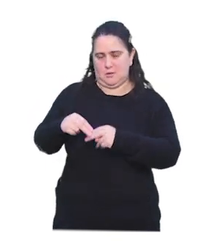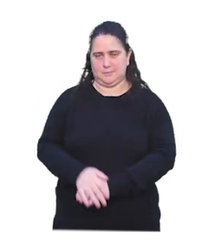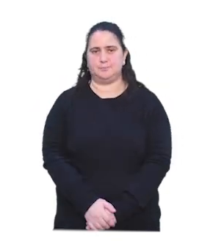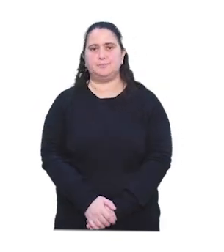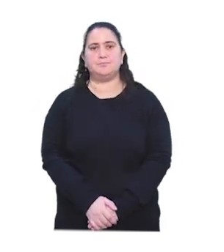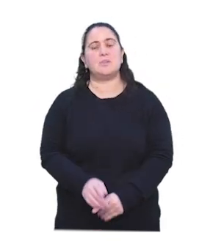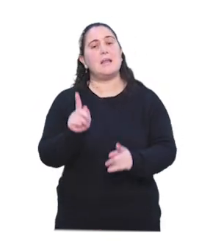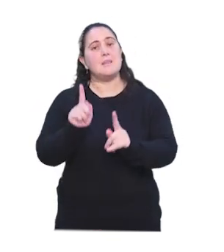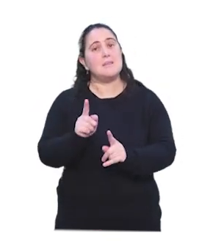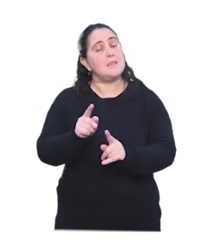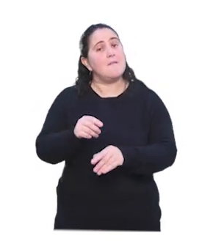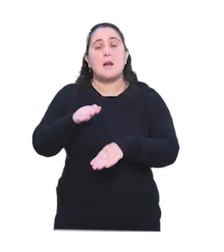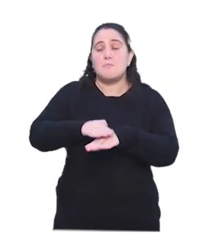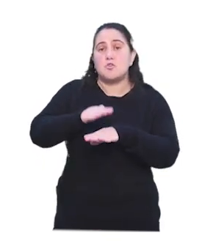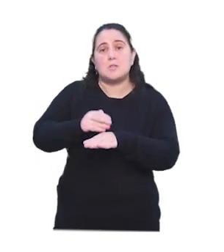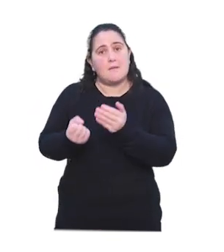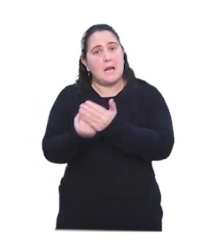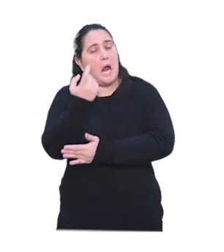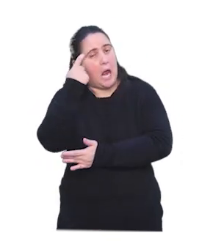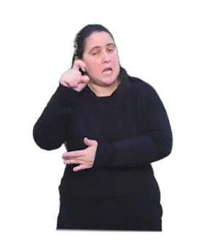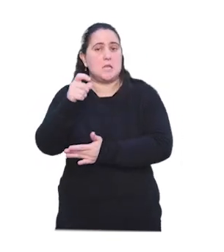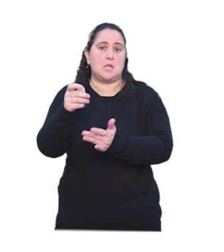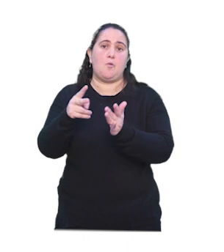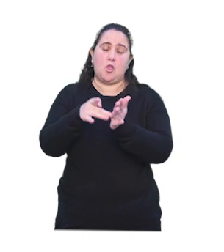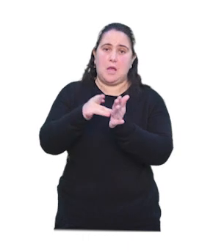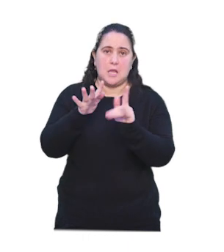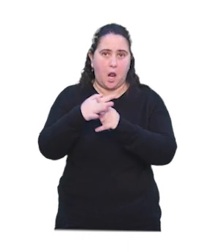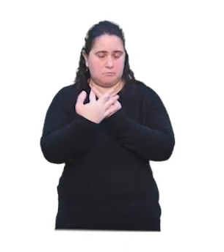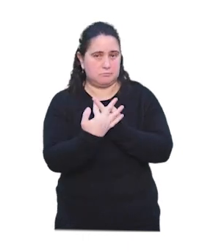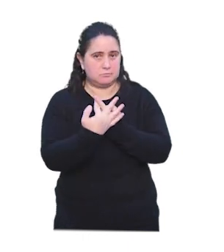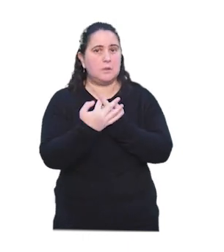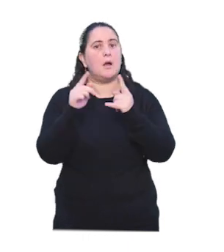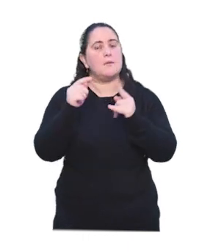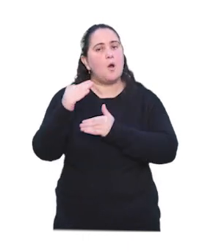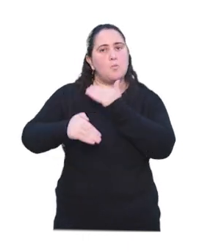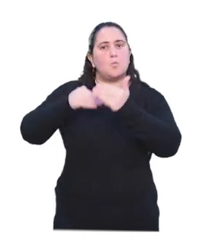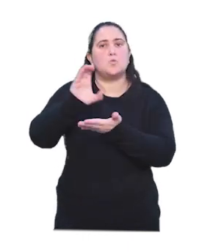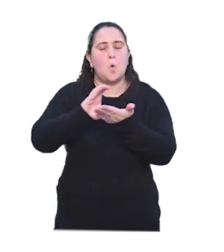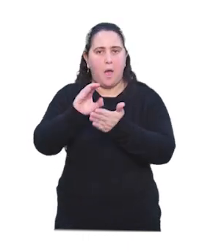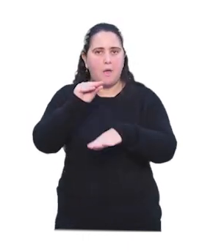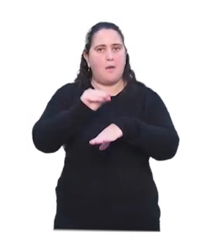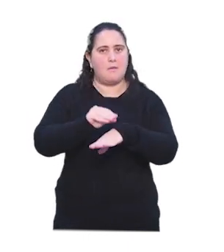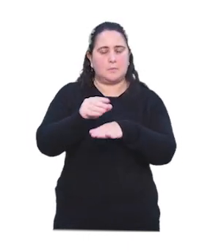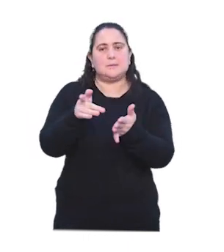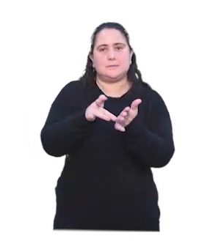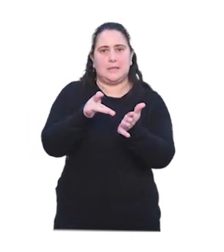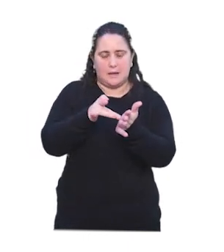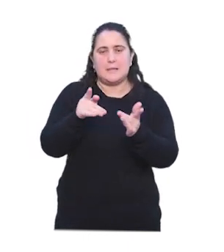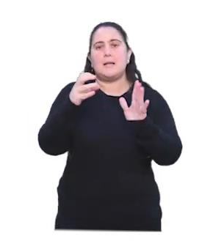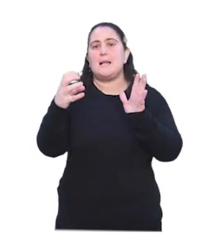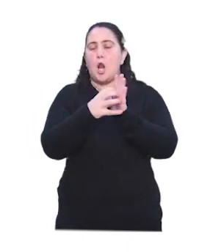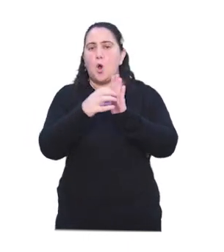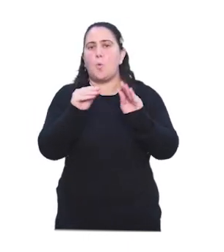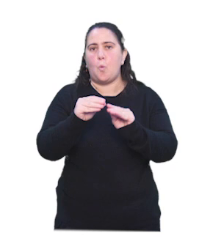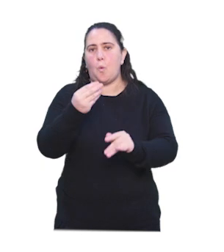Hagamos un uso responsable, crítico y creativo del entorno digital. Construyendo ciudadanía digital. Placa de cierre con